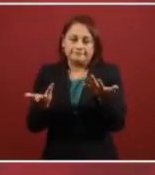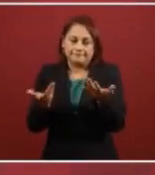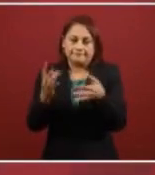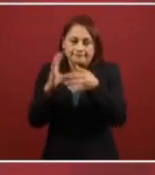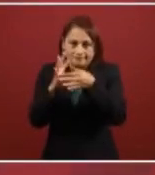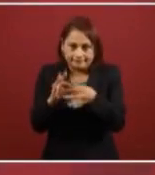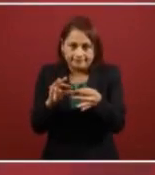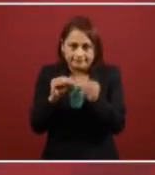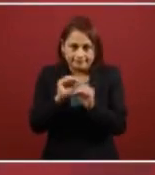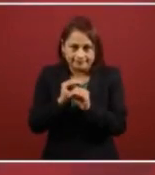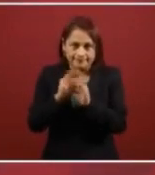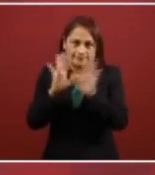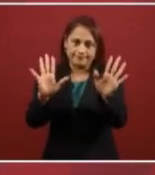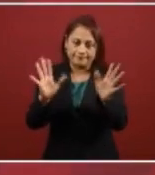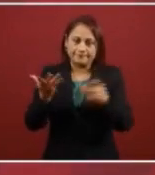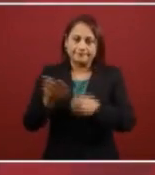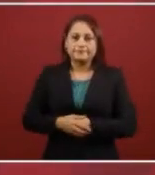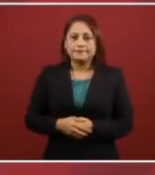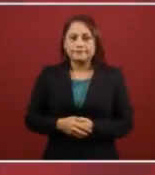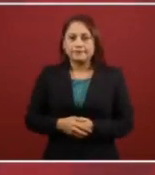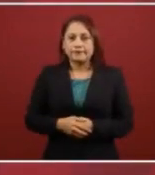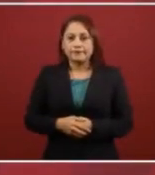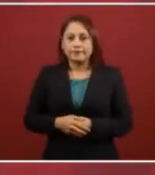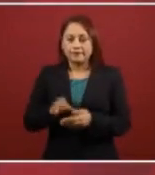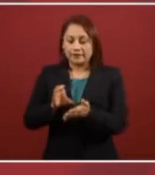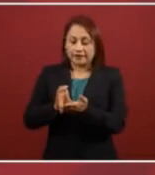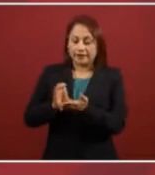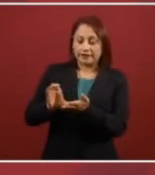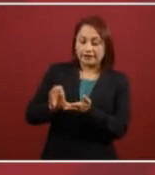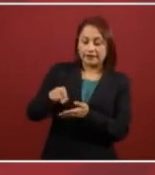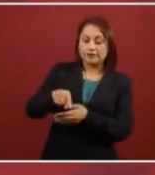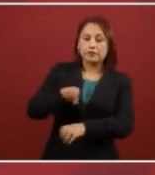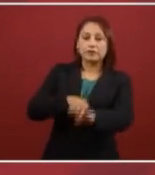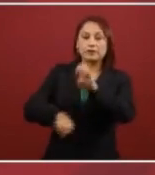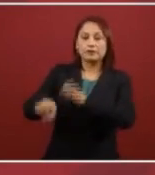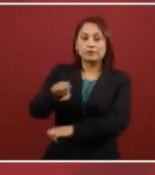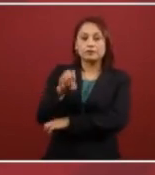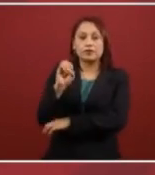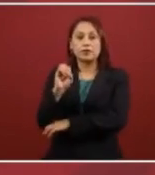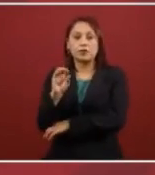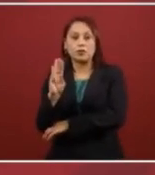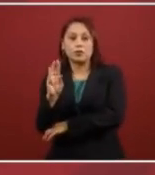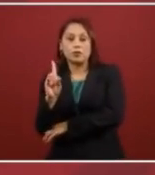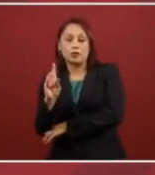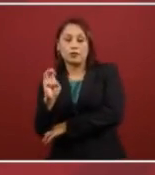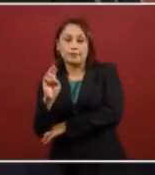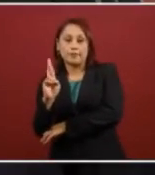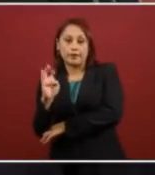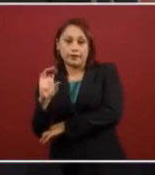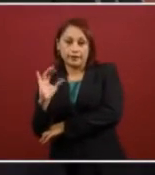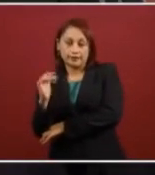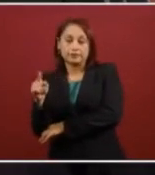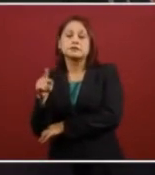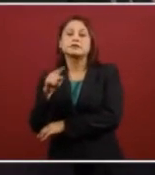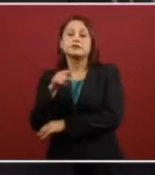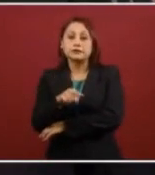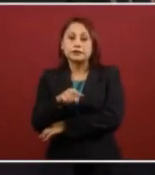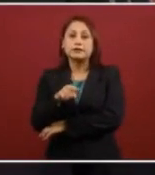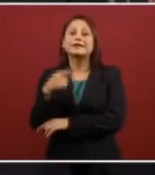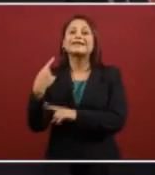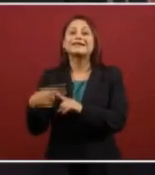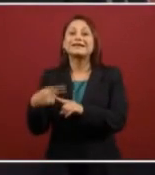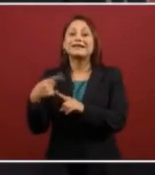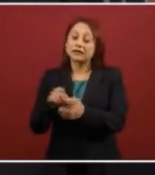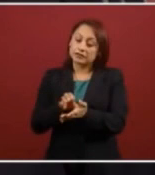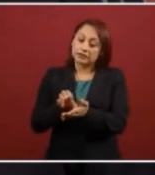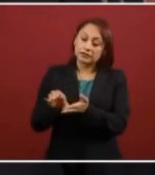up. El crédito a Odebrecht, the credit for Odebrecht, se lo dio la banca de desarrollo given by the